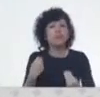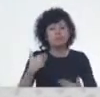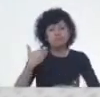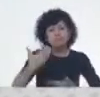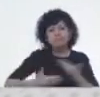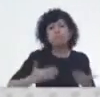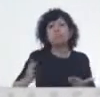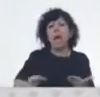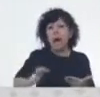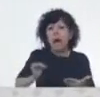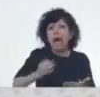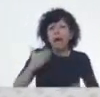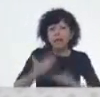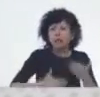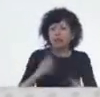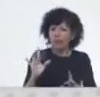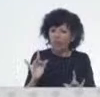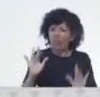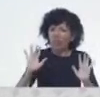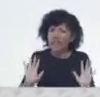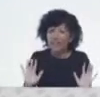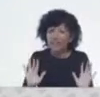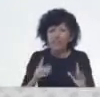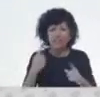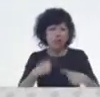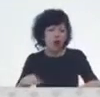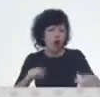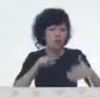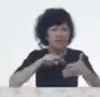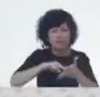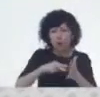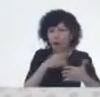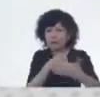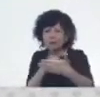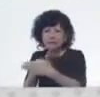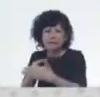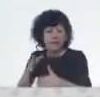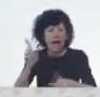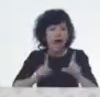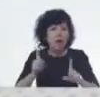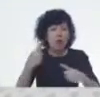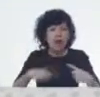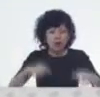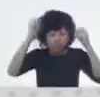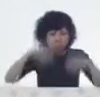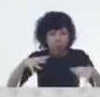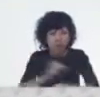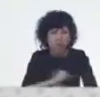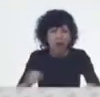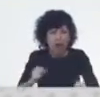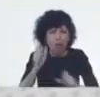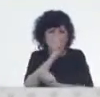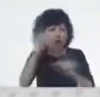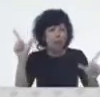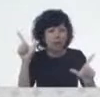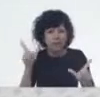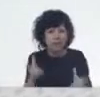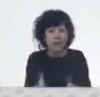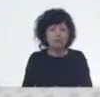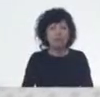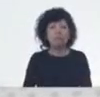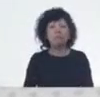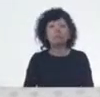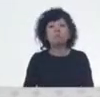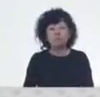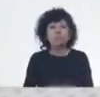años difíciles, de dificultades, a veces inesperadas, inéditas, y las